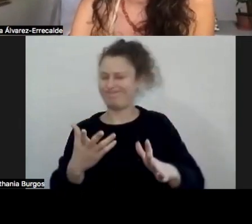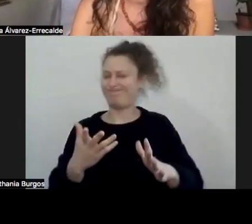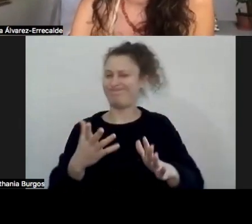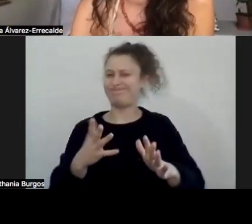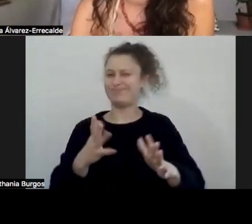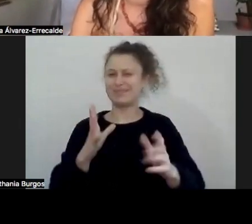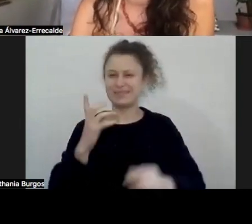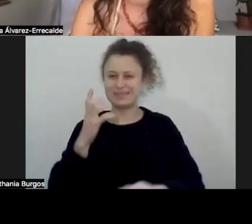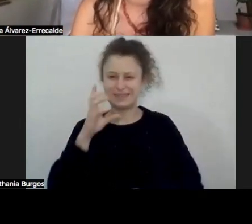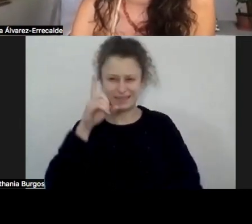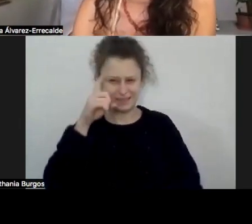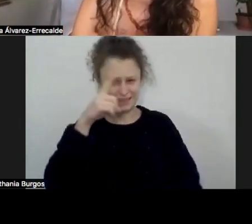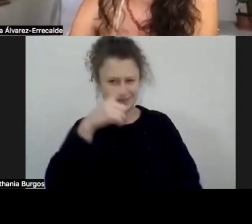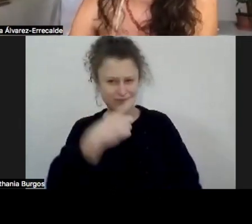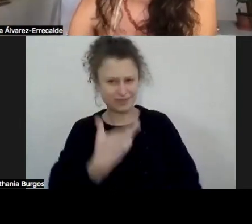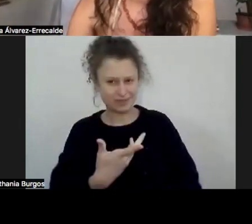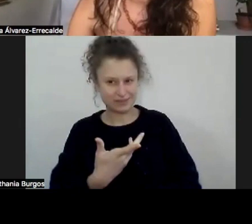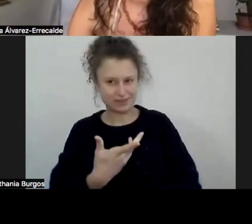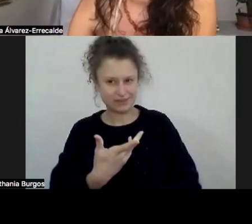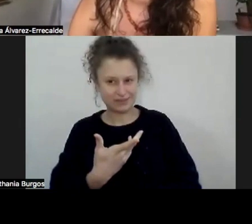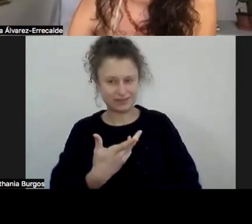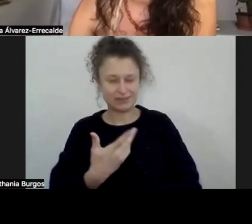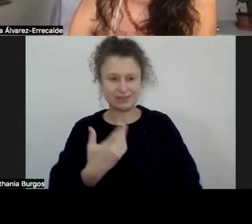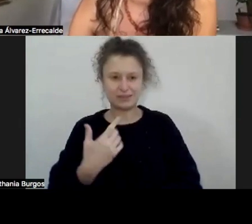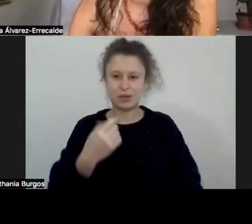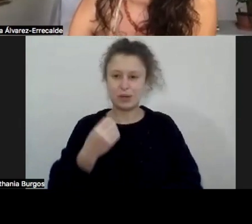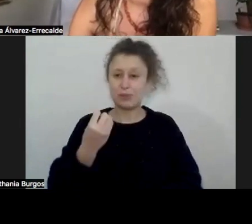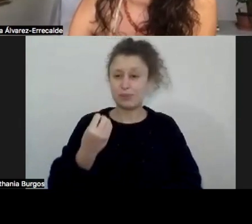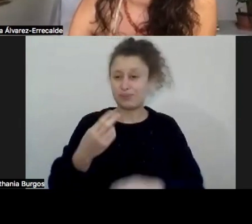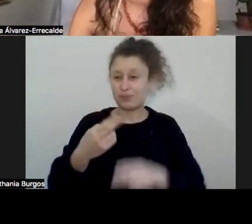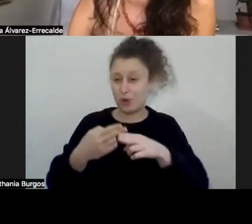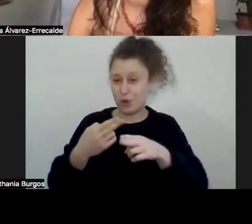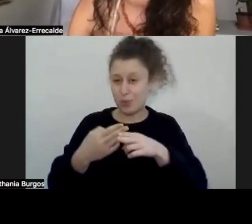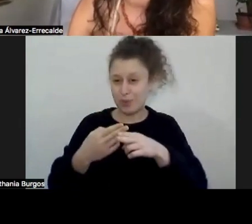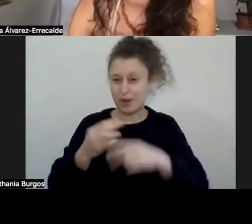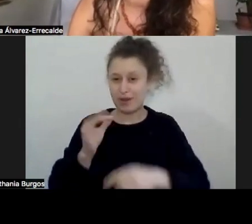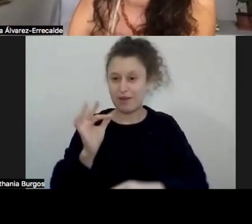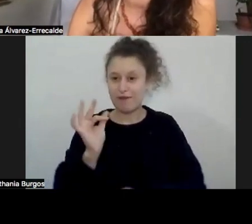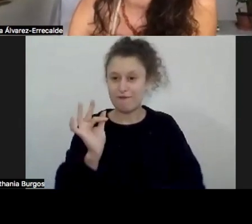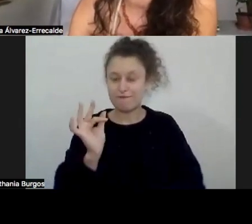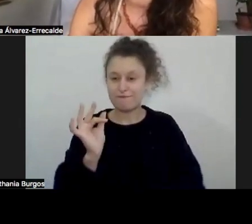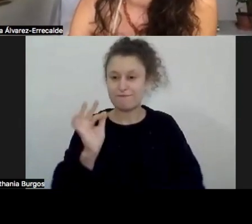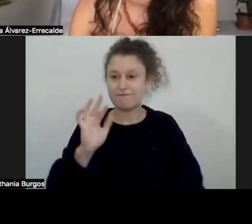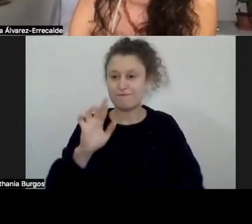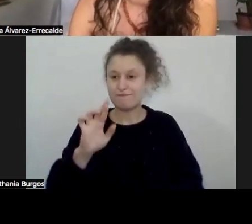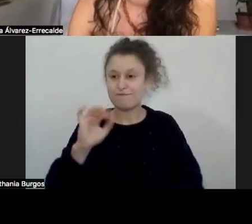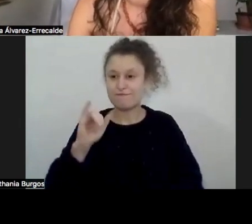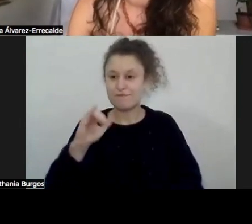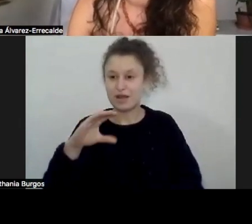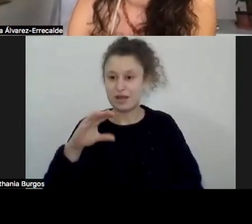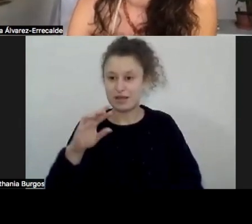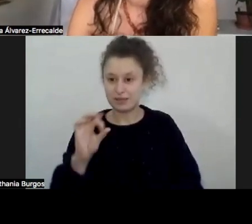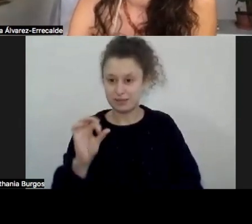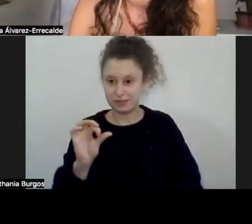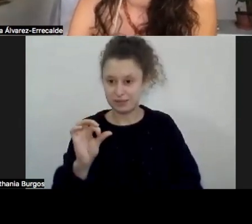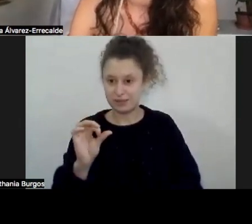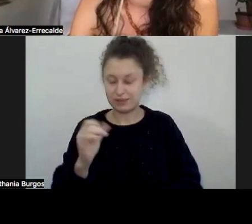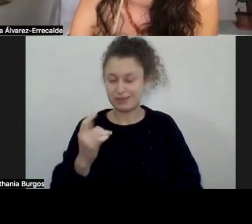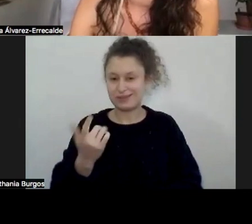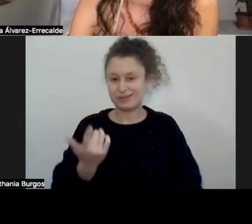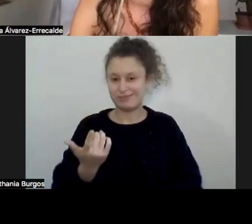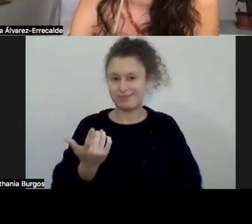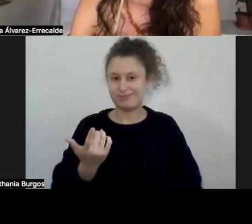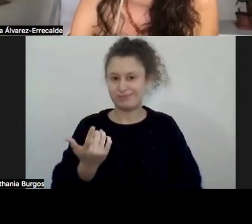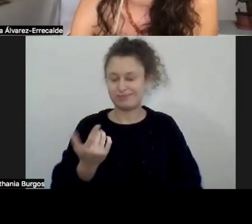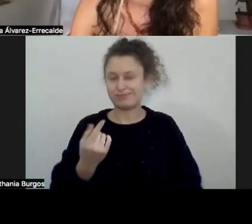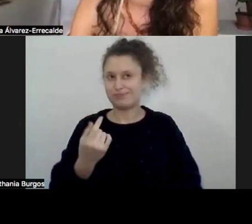serie la llamó Freaks. Y claro, para mí las personas a las que retrato son como mi